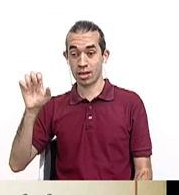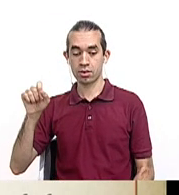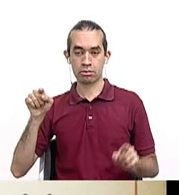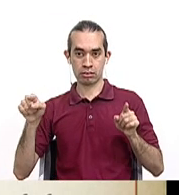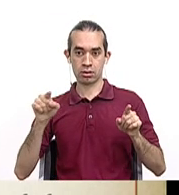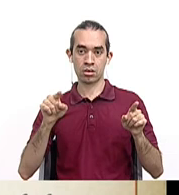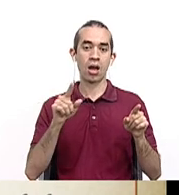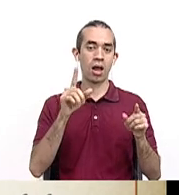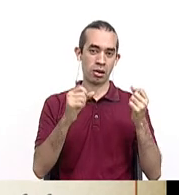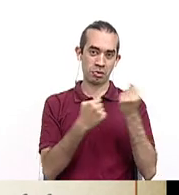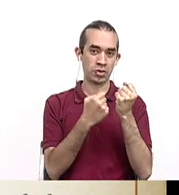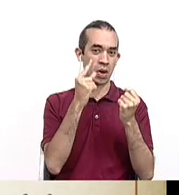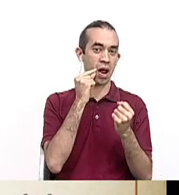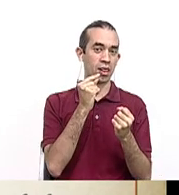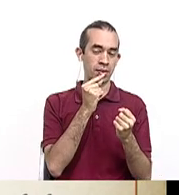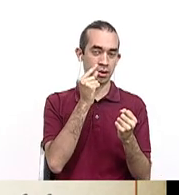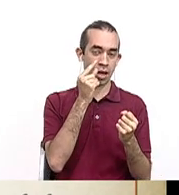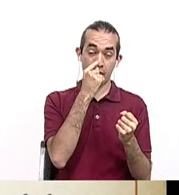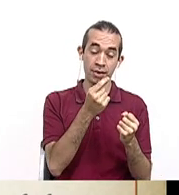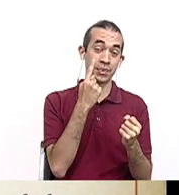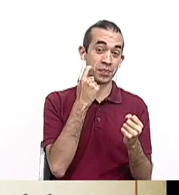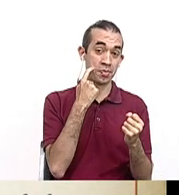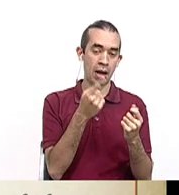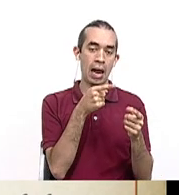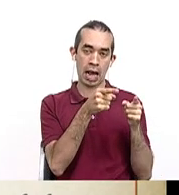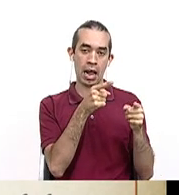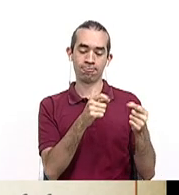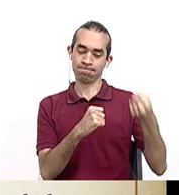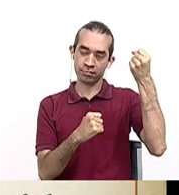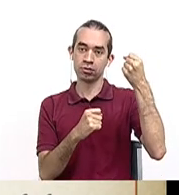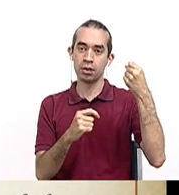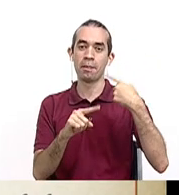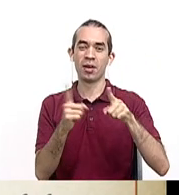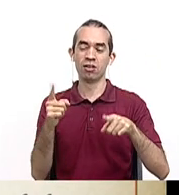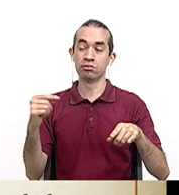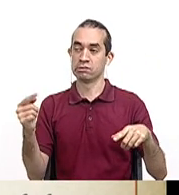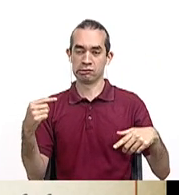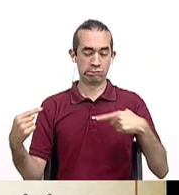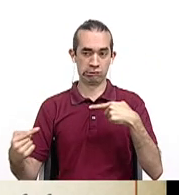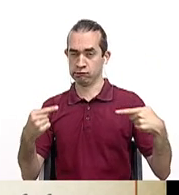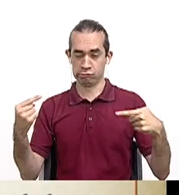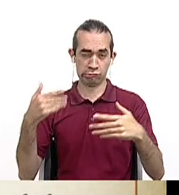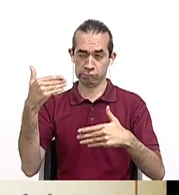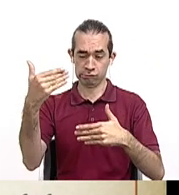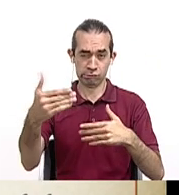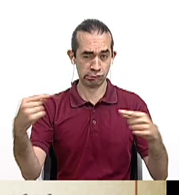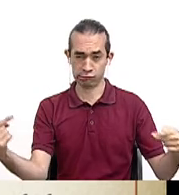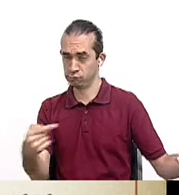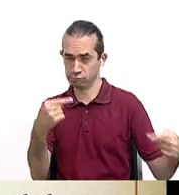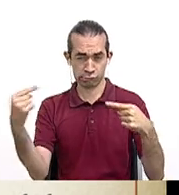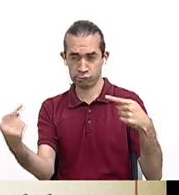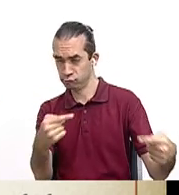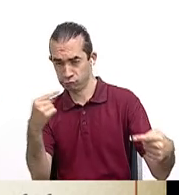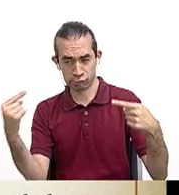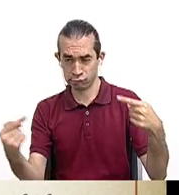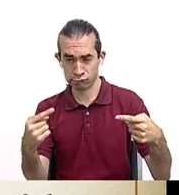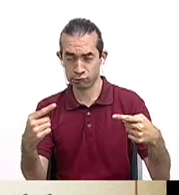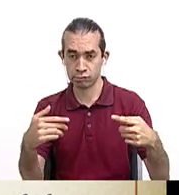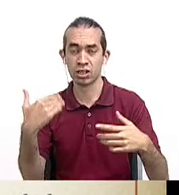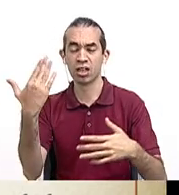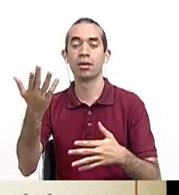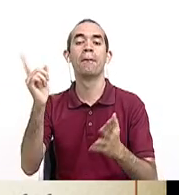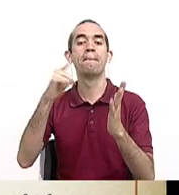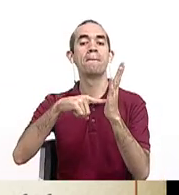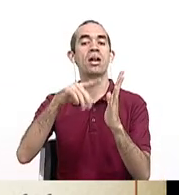y como ustedes lo pueden ver ahí ese sería un período de mucha convulsión y confrontación social hasta llegar a las elecciones del